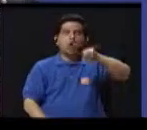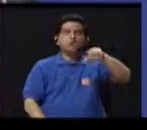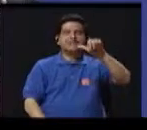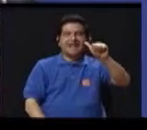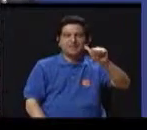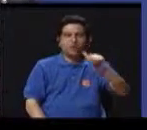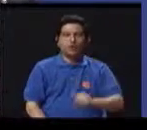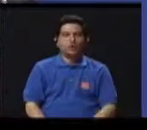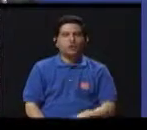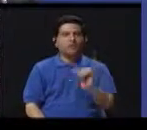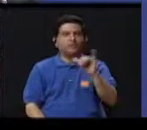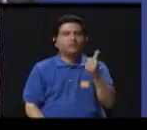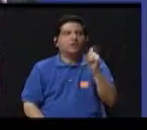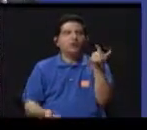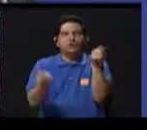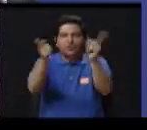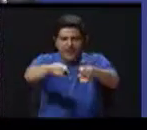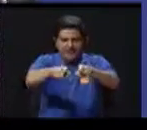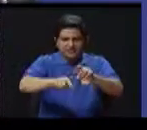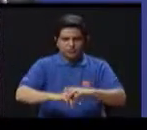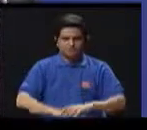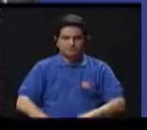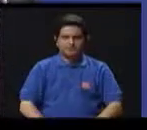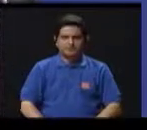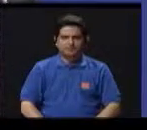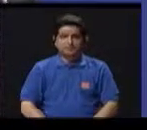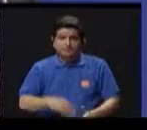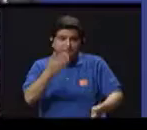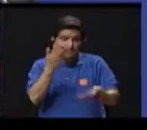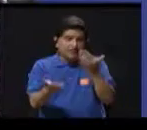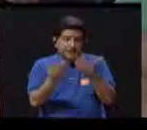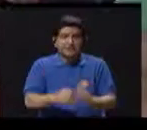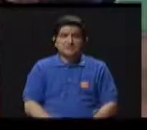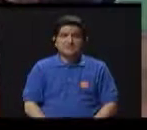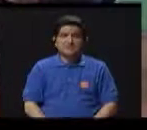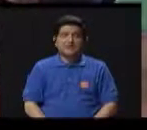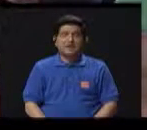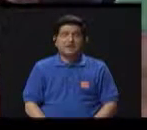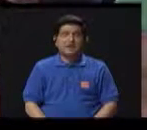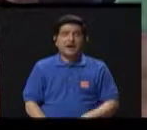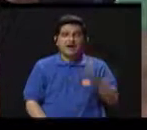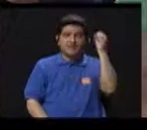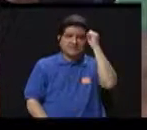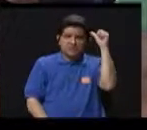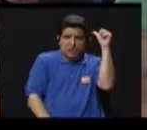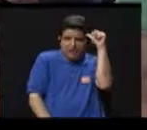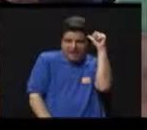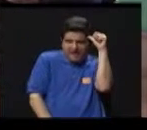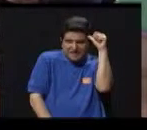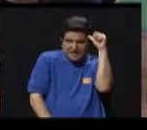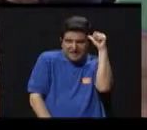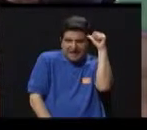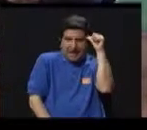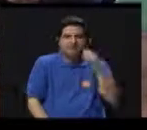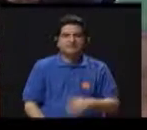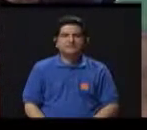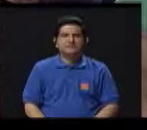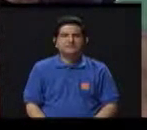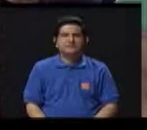luego. Y José Antonio era como también otro caso que, digamos, el síndrome de Asperger es